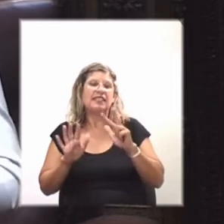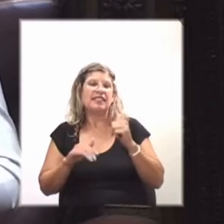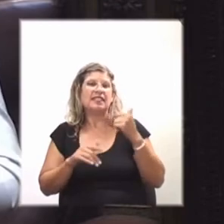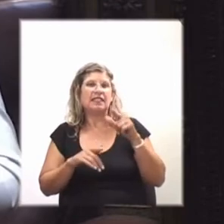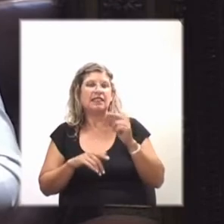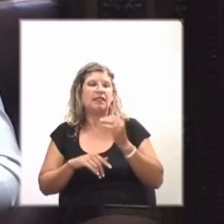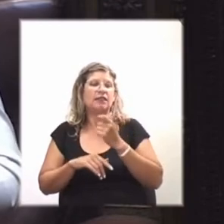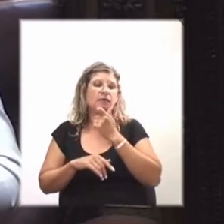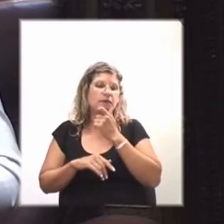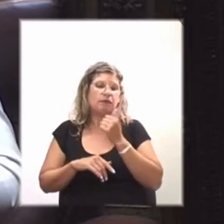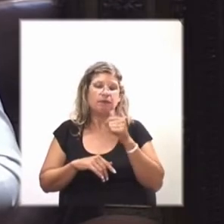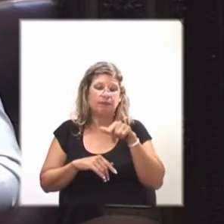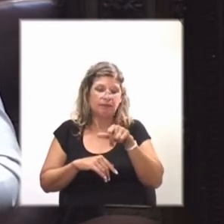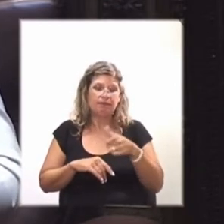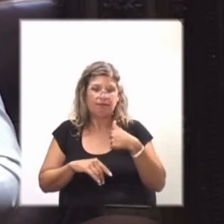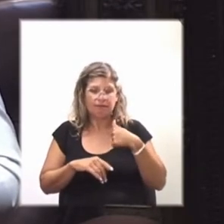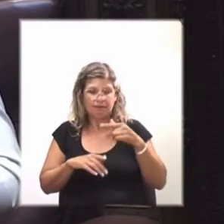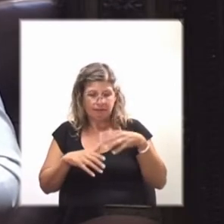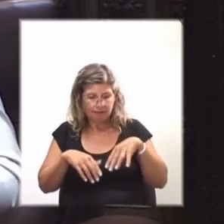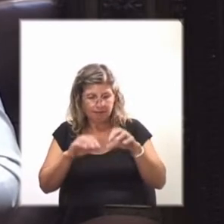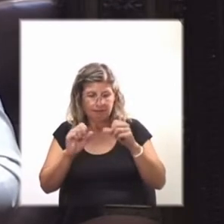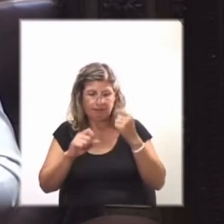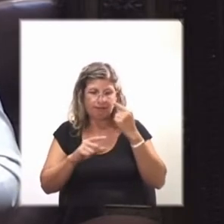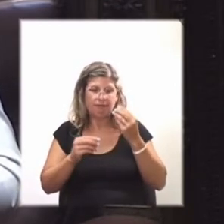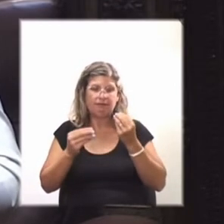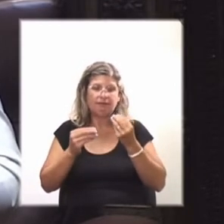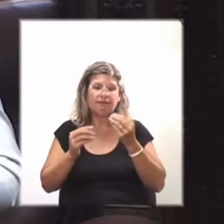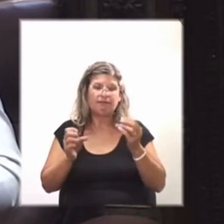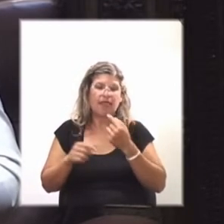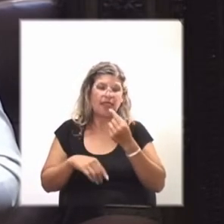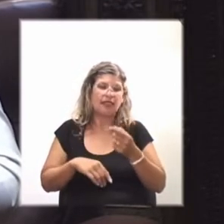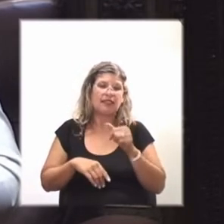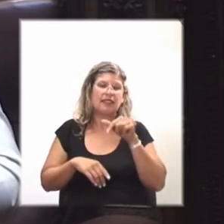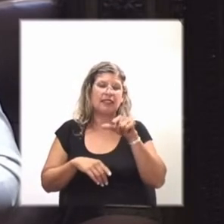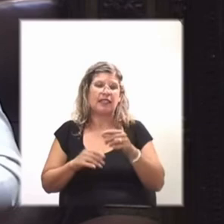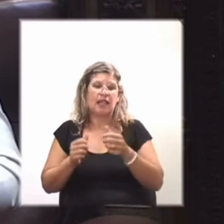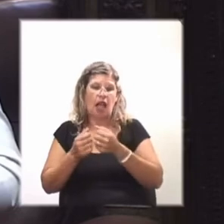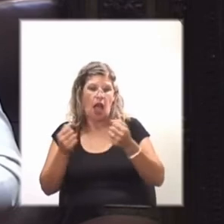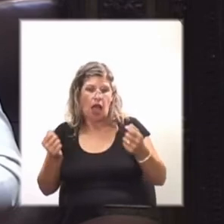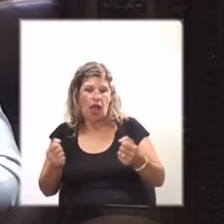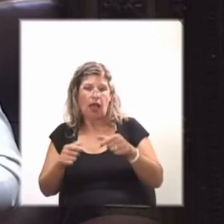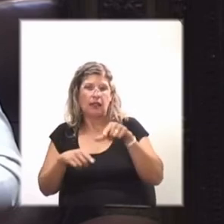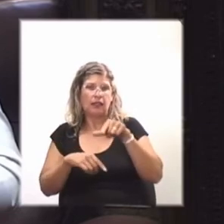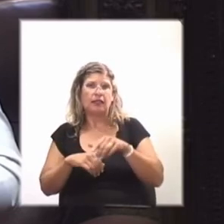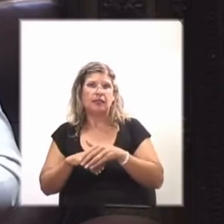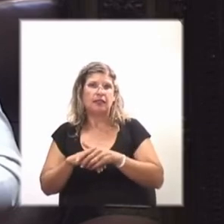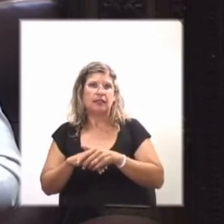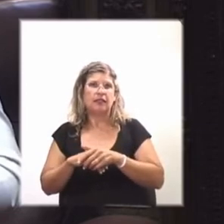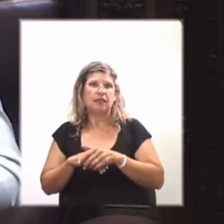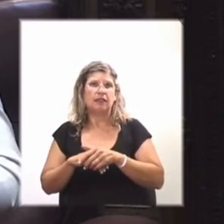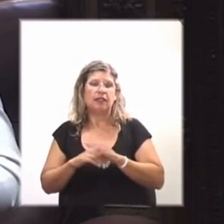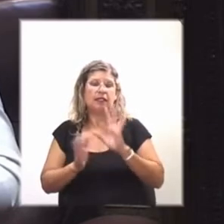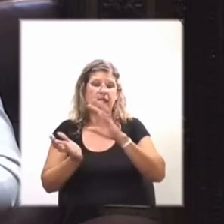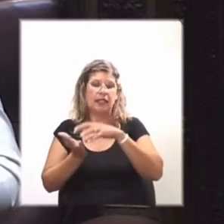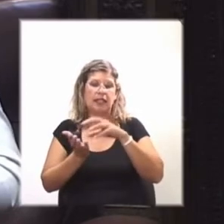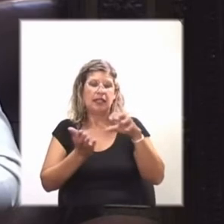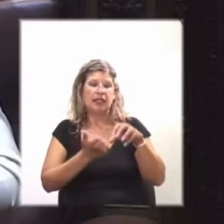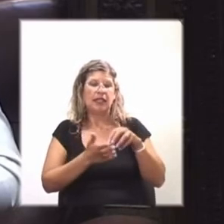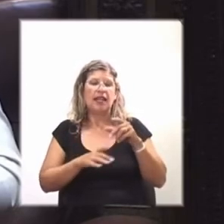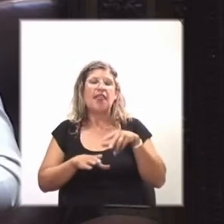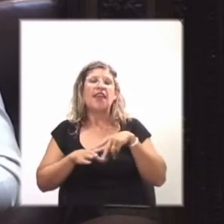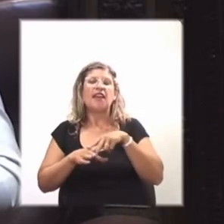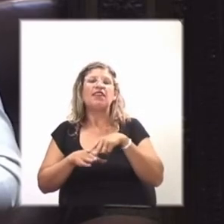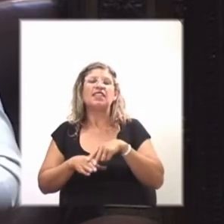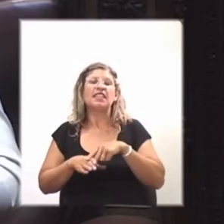había detrás de todo eso y al día siguiente el diario Ahora reveló que las unidades 6ª y 9ª de